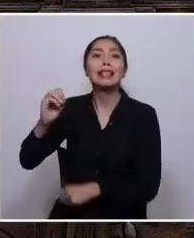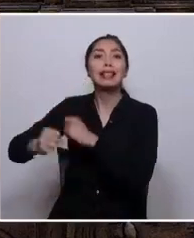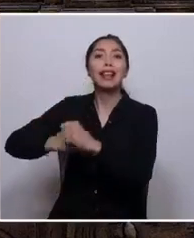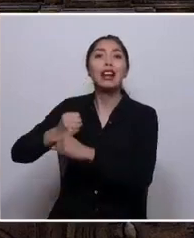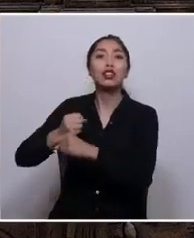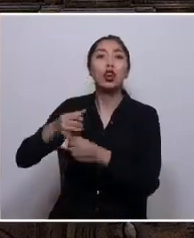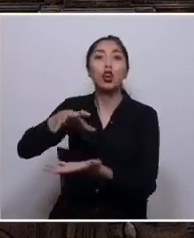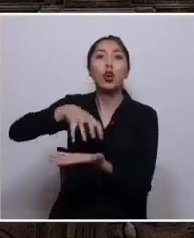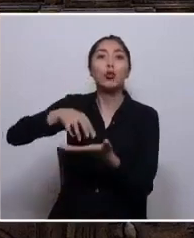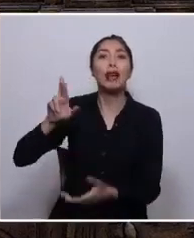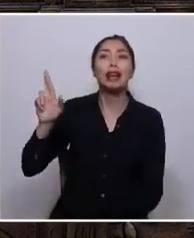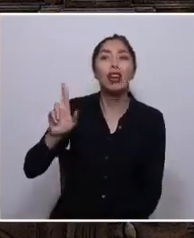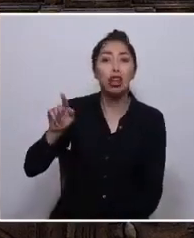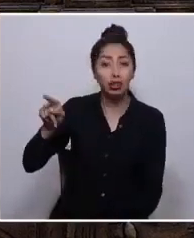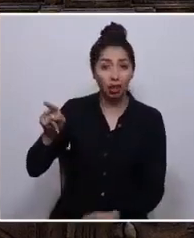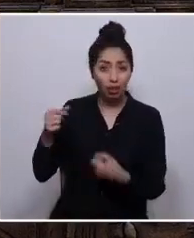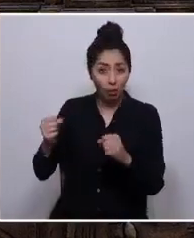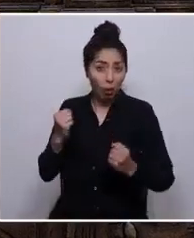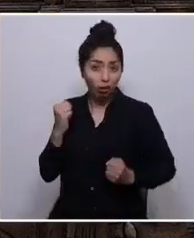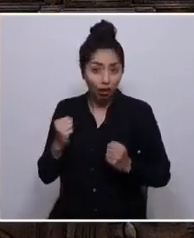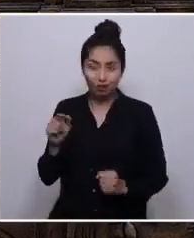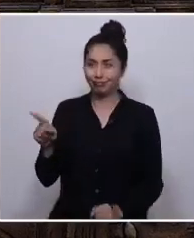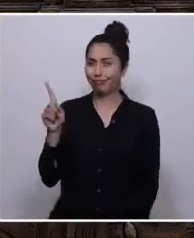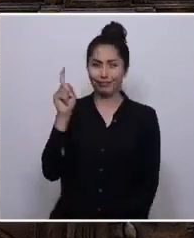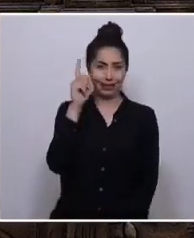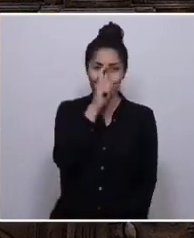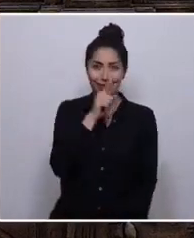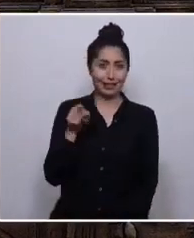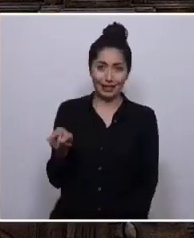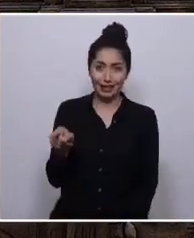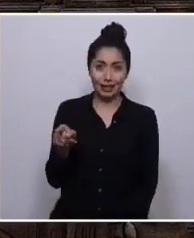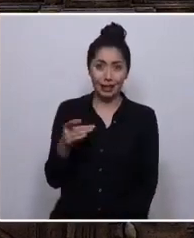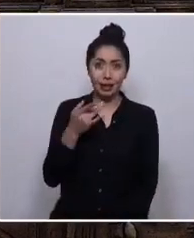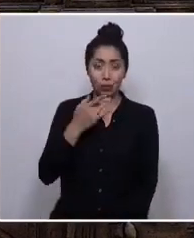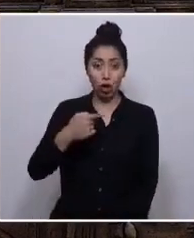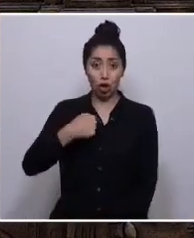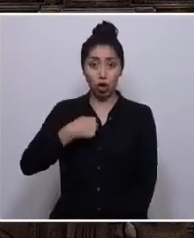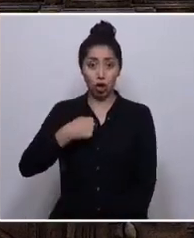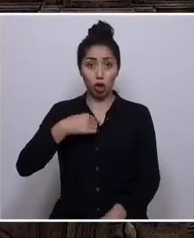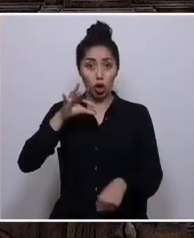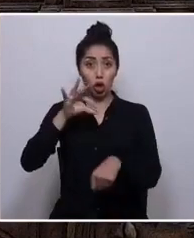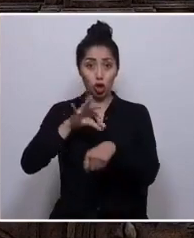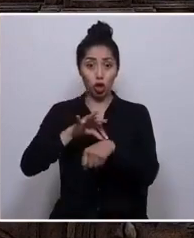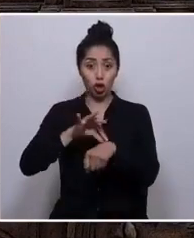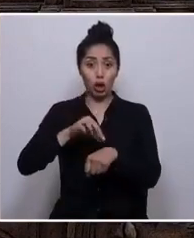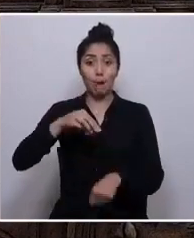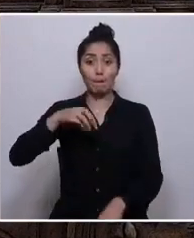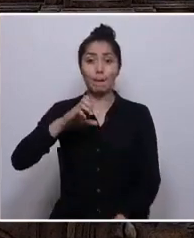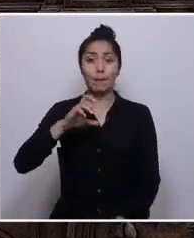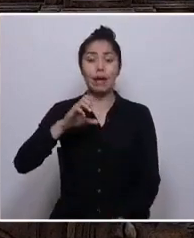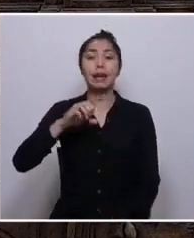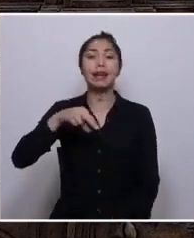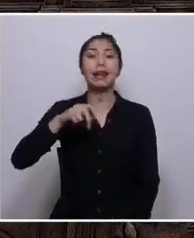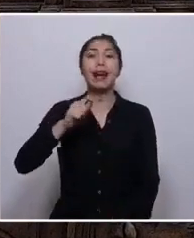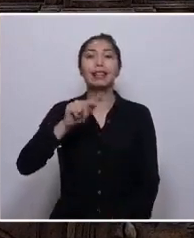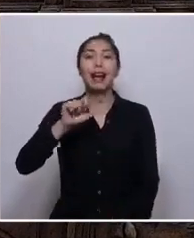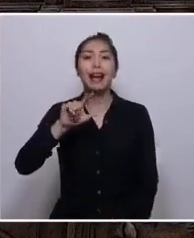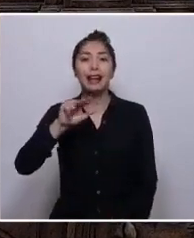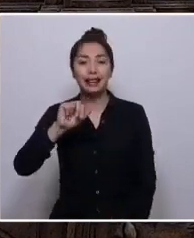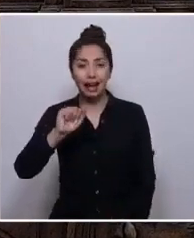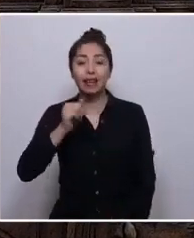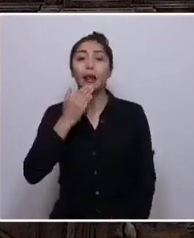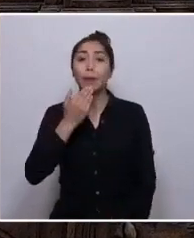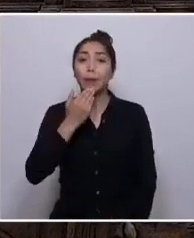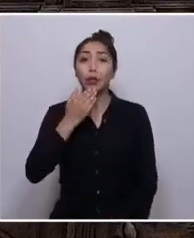está difícil pues para quienes no lo saben soy médica natalia enríquez carreño médica del servicio